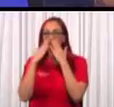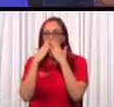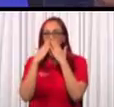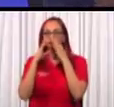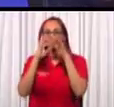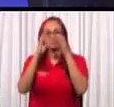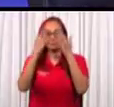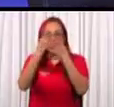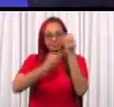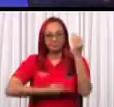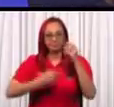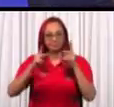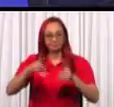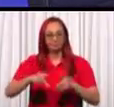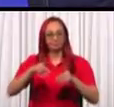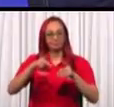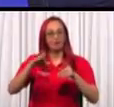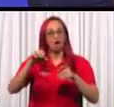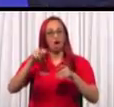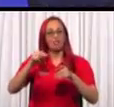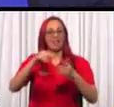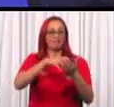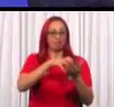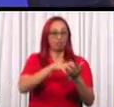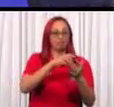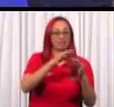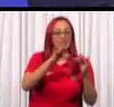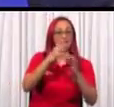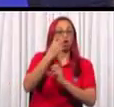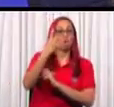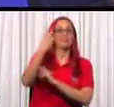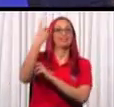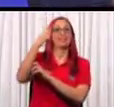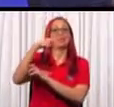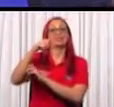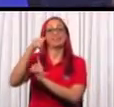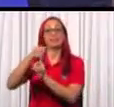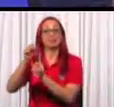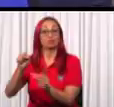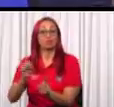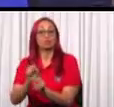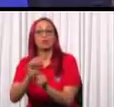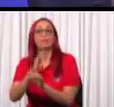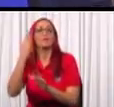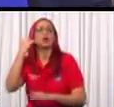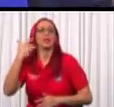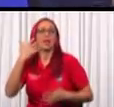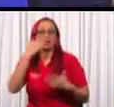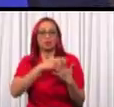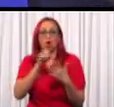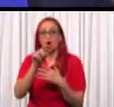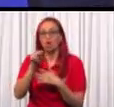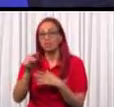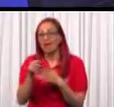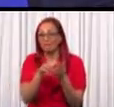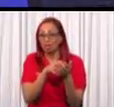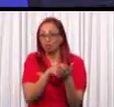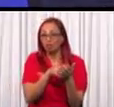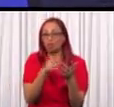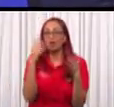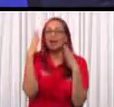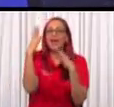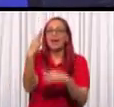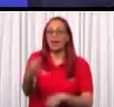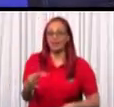Conarroz, tratando de entender esta situación y el por qué Conarroz considera que,